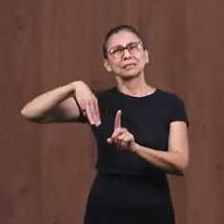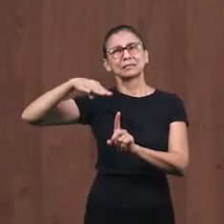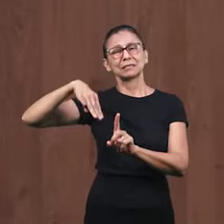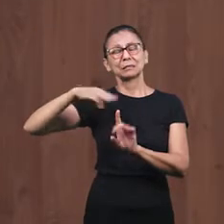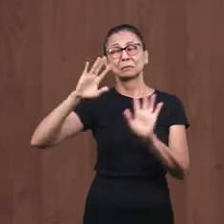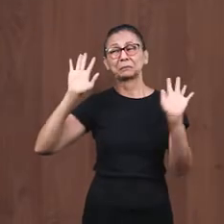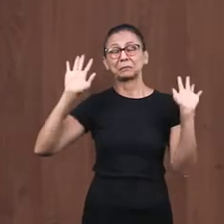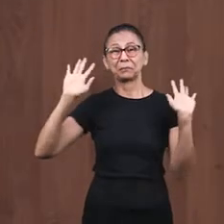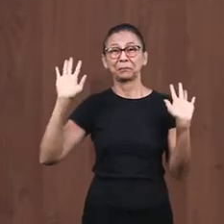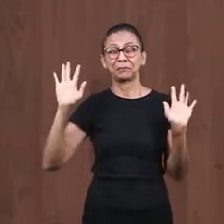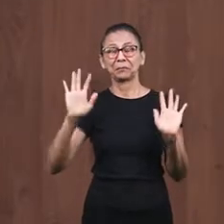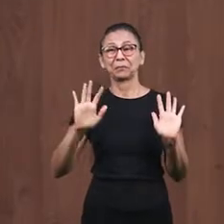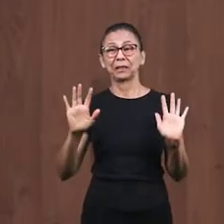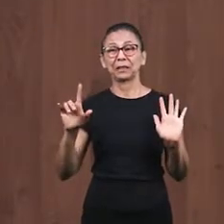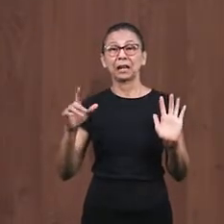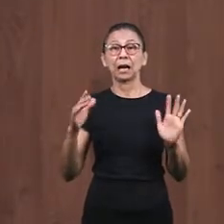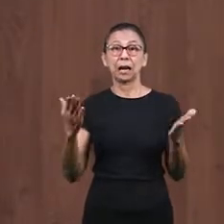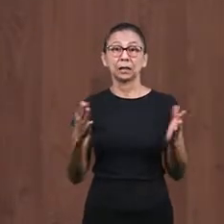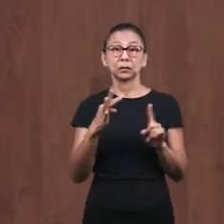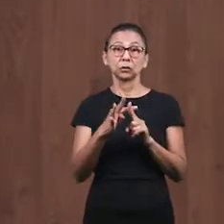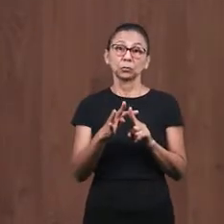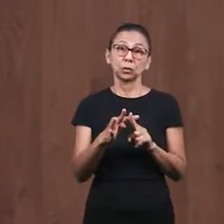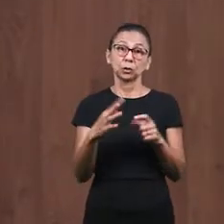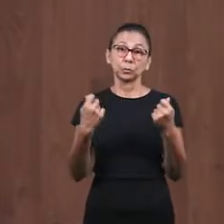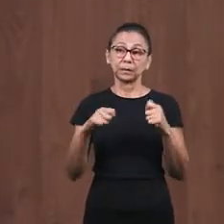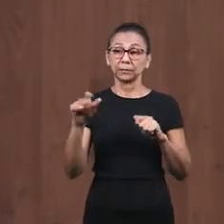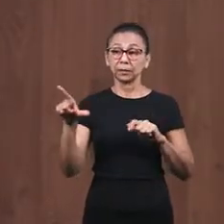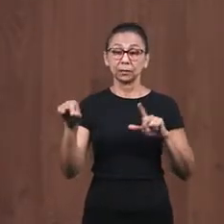Señor, pero también sobre enseñanzas sobre